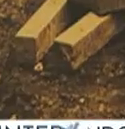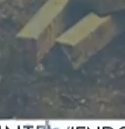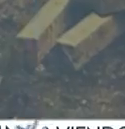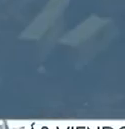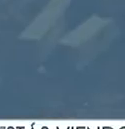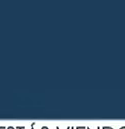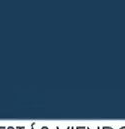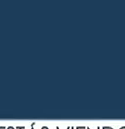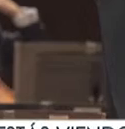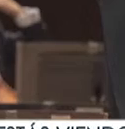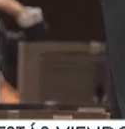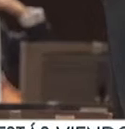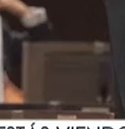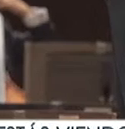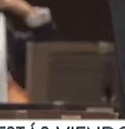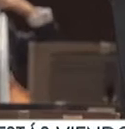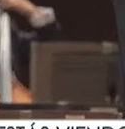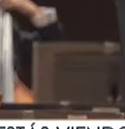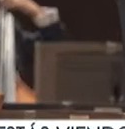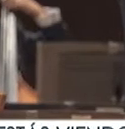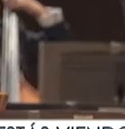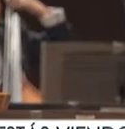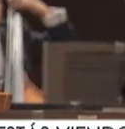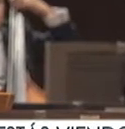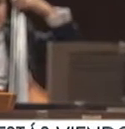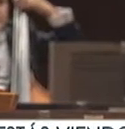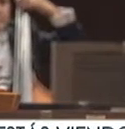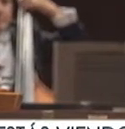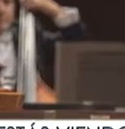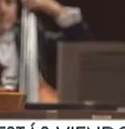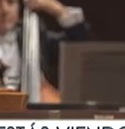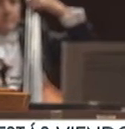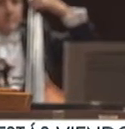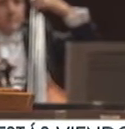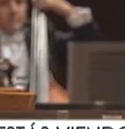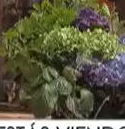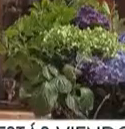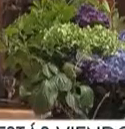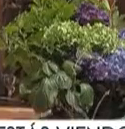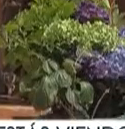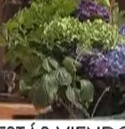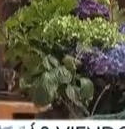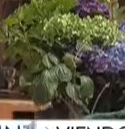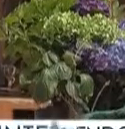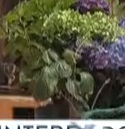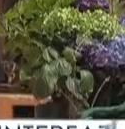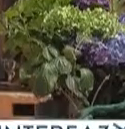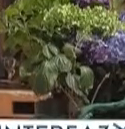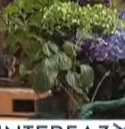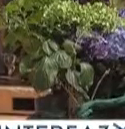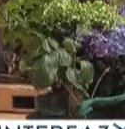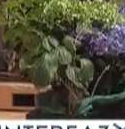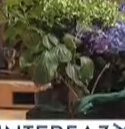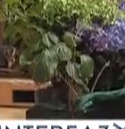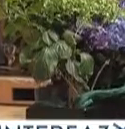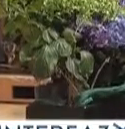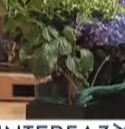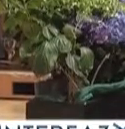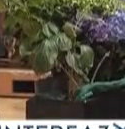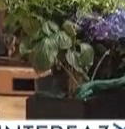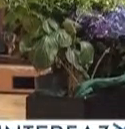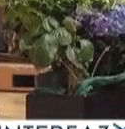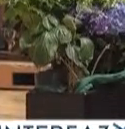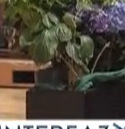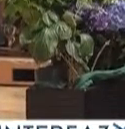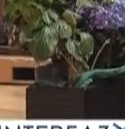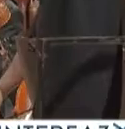prehispánica. Y una de las figuras de la ópera, la soprano de origen búlgaro y egresada del Conservatorio de Música de Ginebra, Sonia